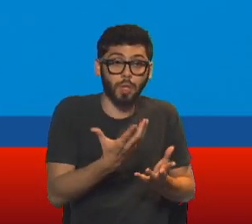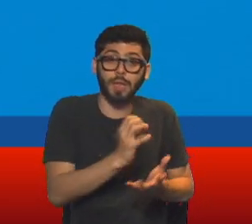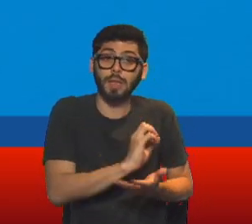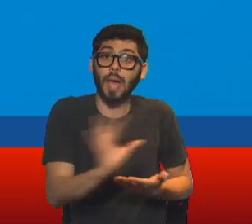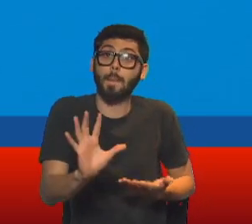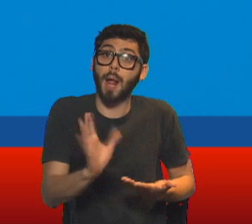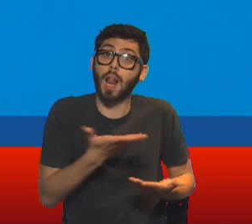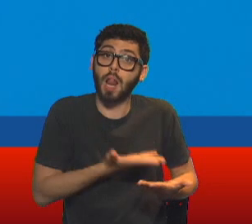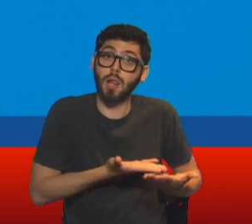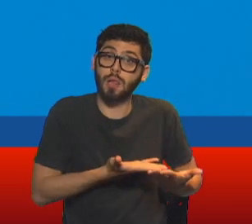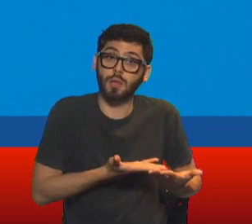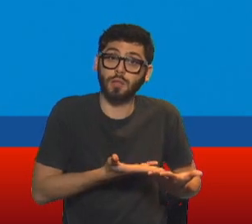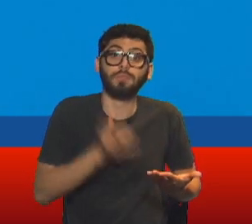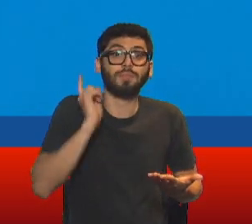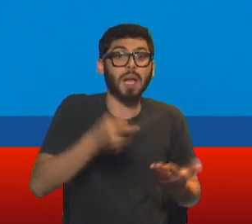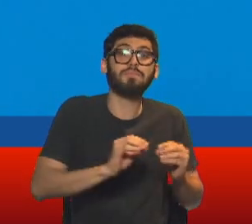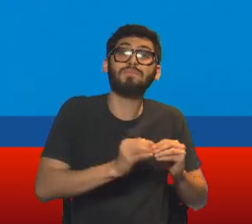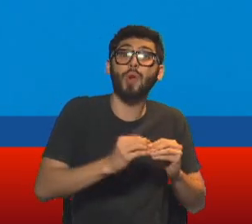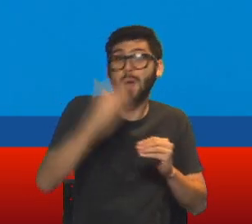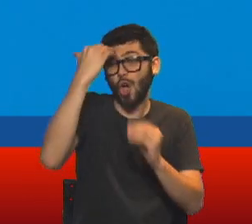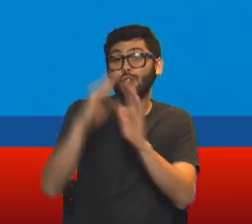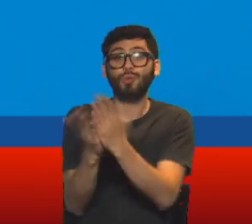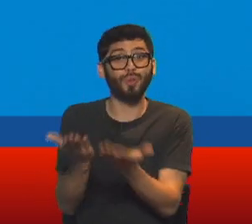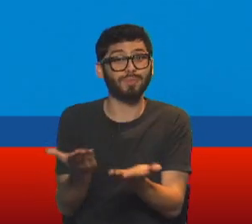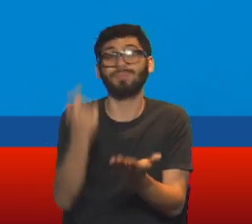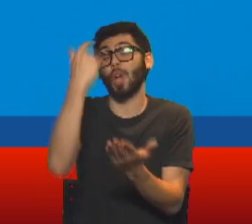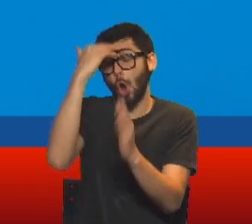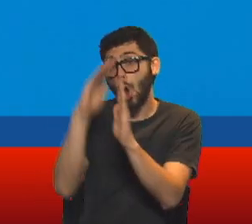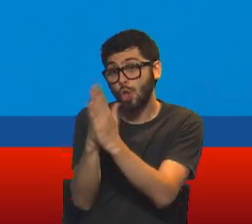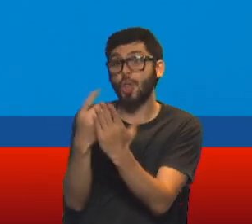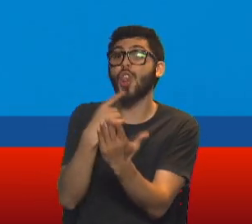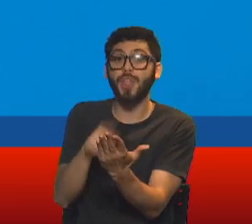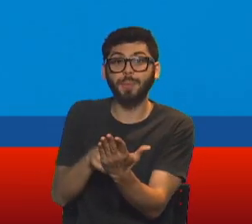14 de noviembre y ver qué pasa. Ahora, bajó la desocupación.